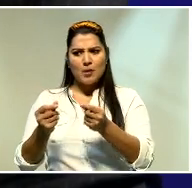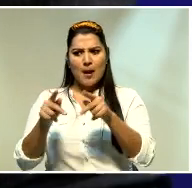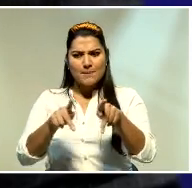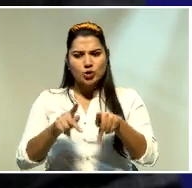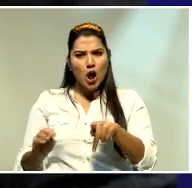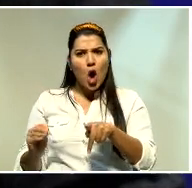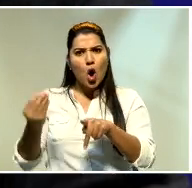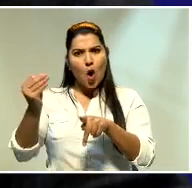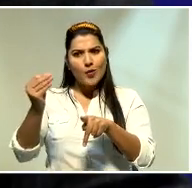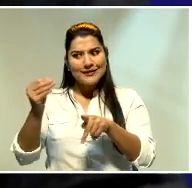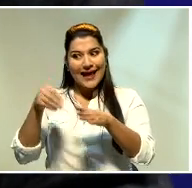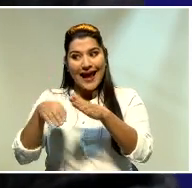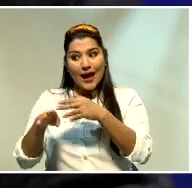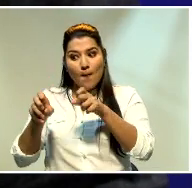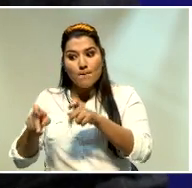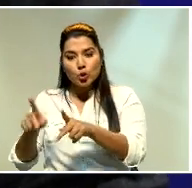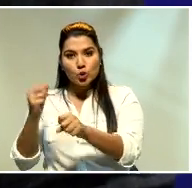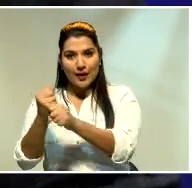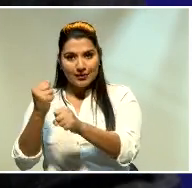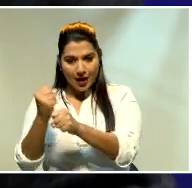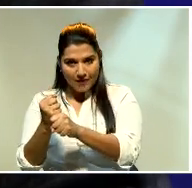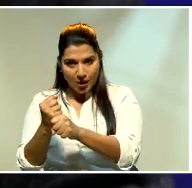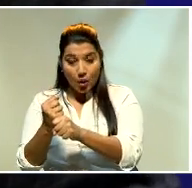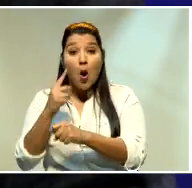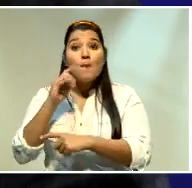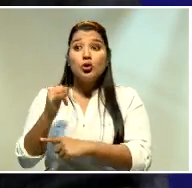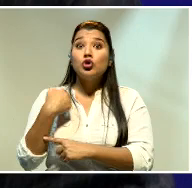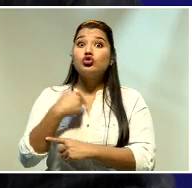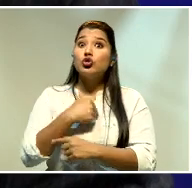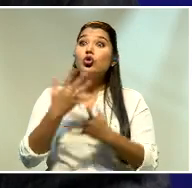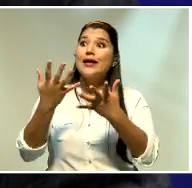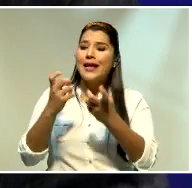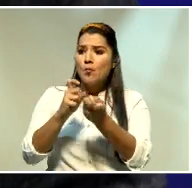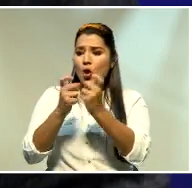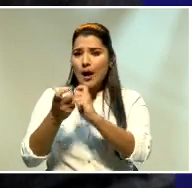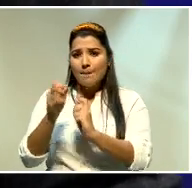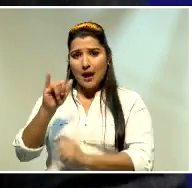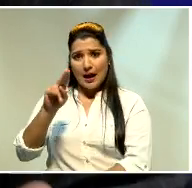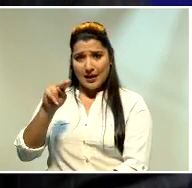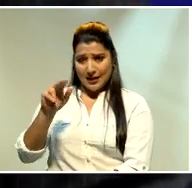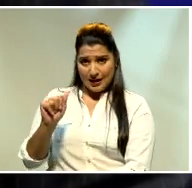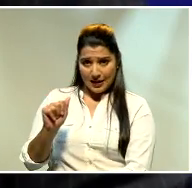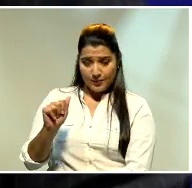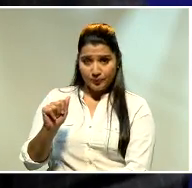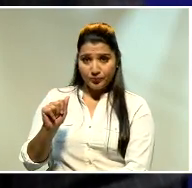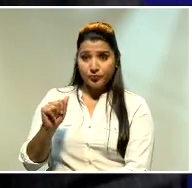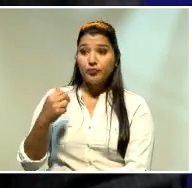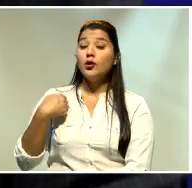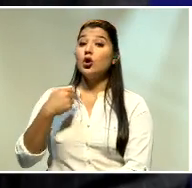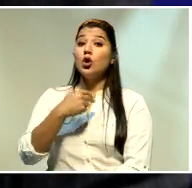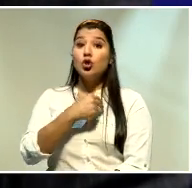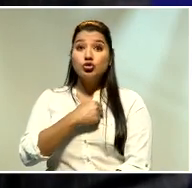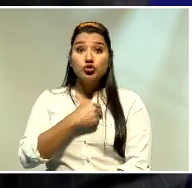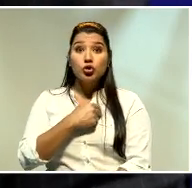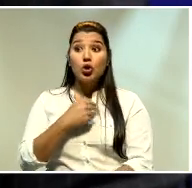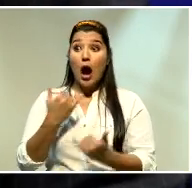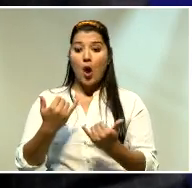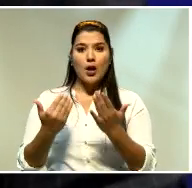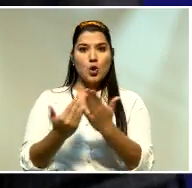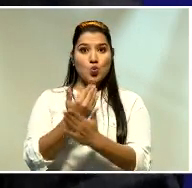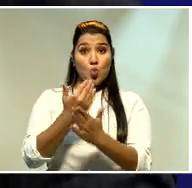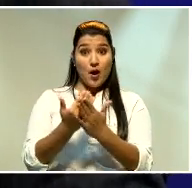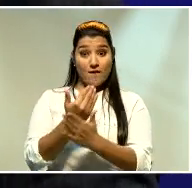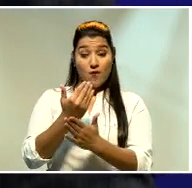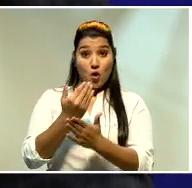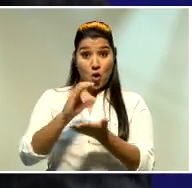eso estamos insistiendo tanto en reformar al INAH, como ya pusimos la reforma. Estamos llevando este nuevo curso lectivo